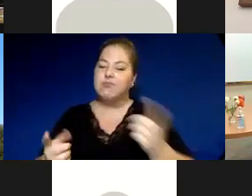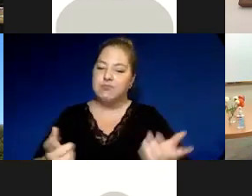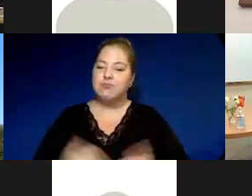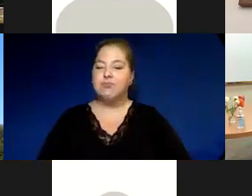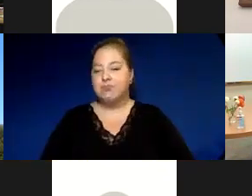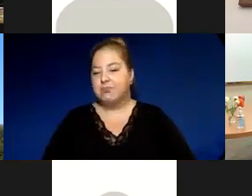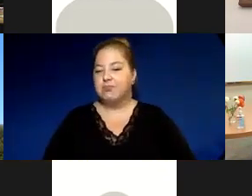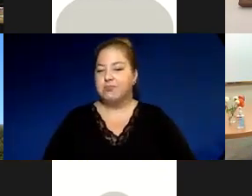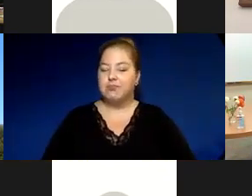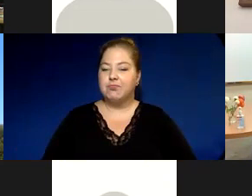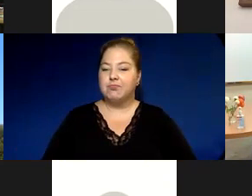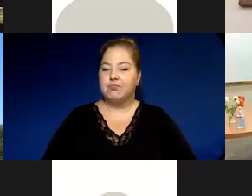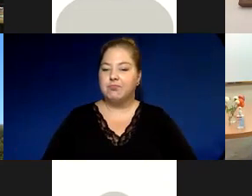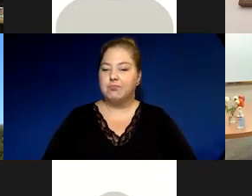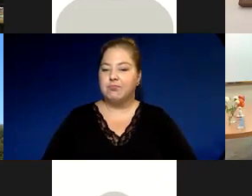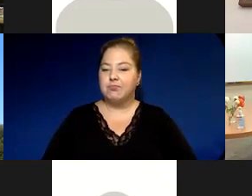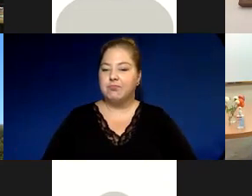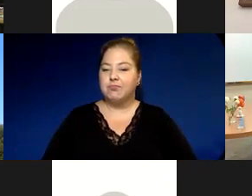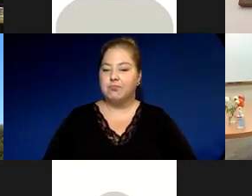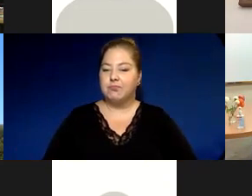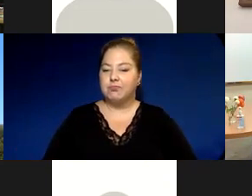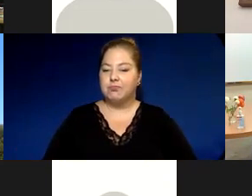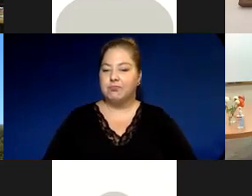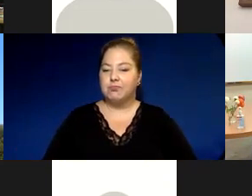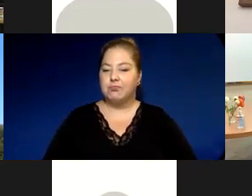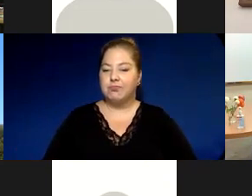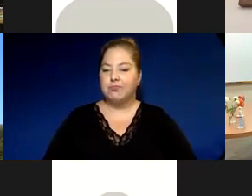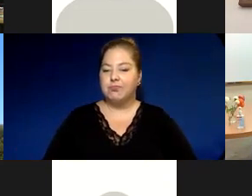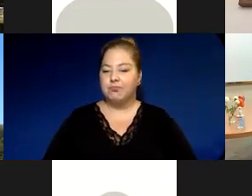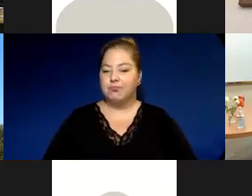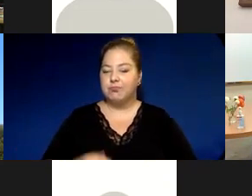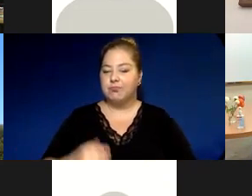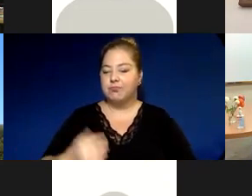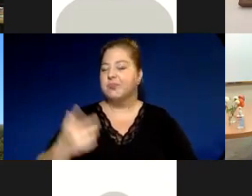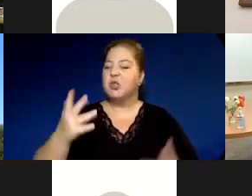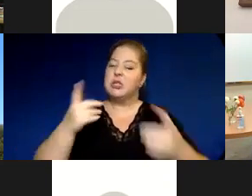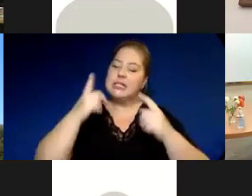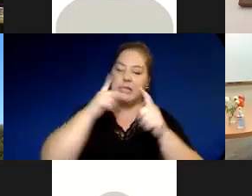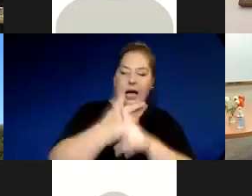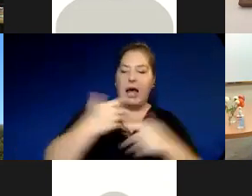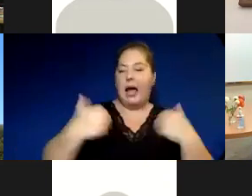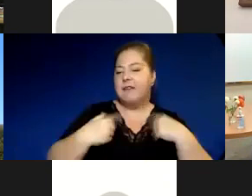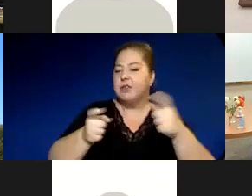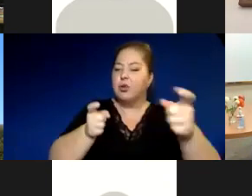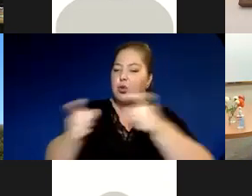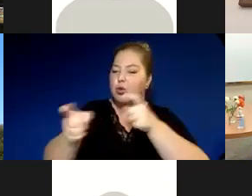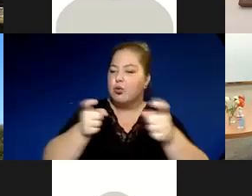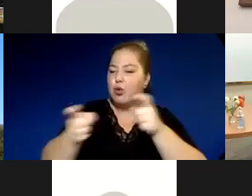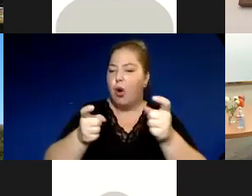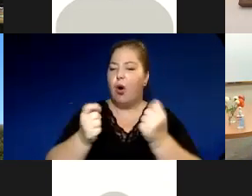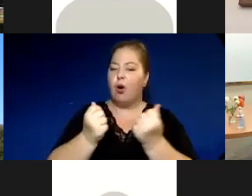de allí, o sea, entonces que en vez de avanzar, lo que hacemos es contrarrestar o sea, contrafuego